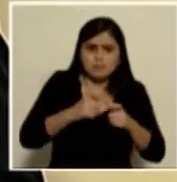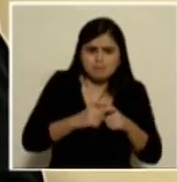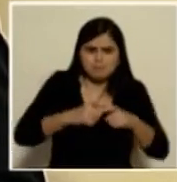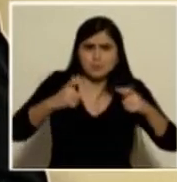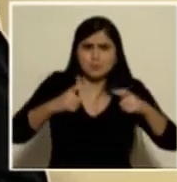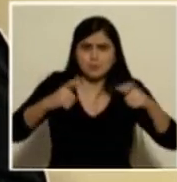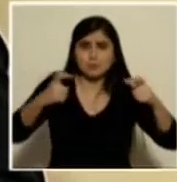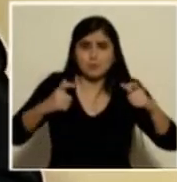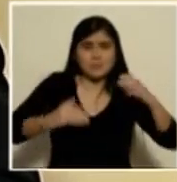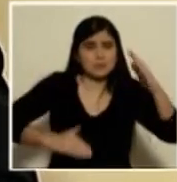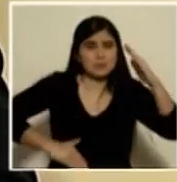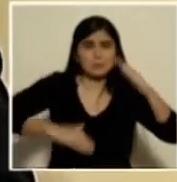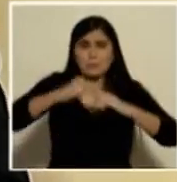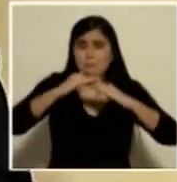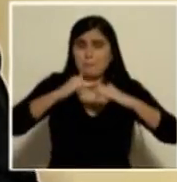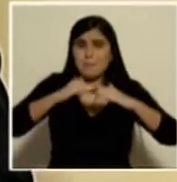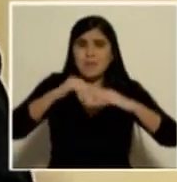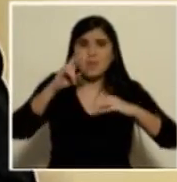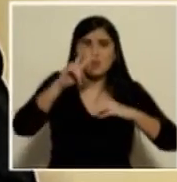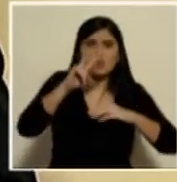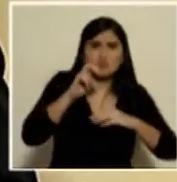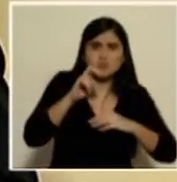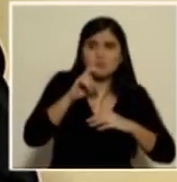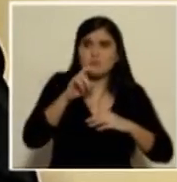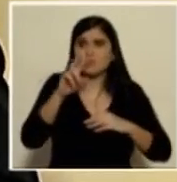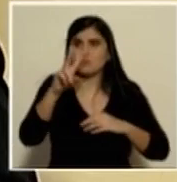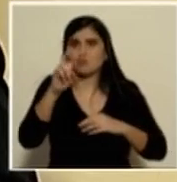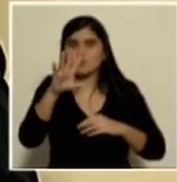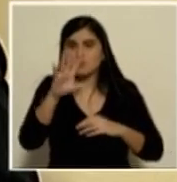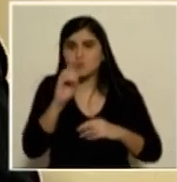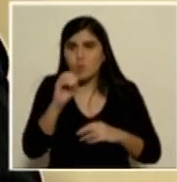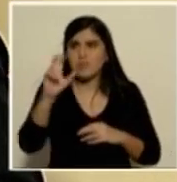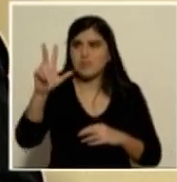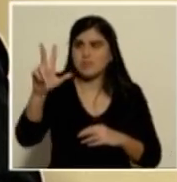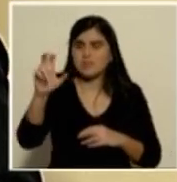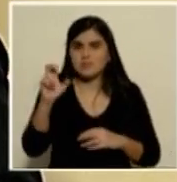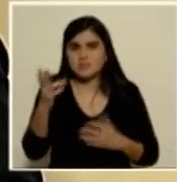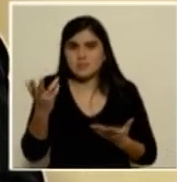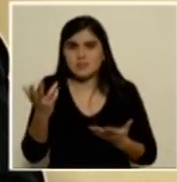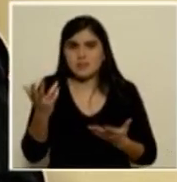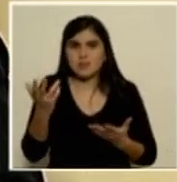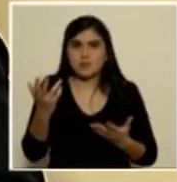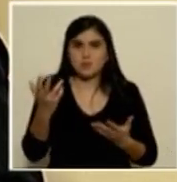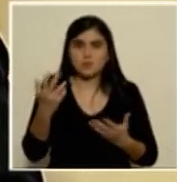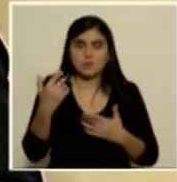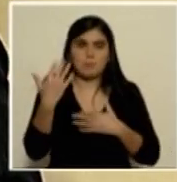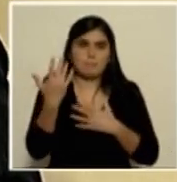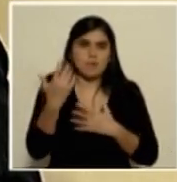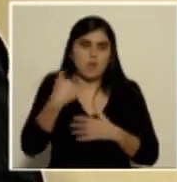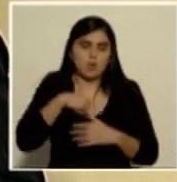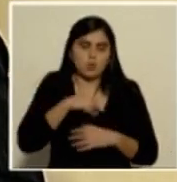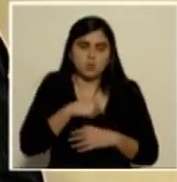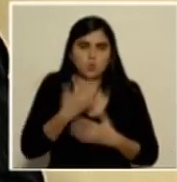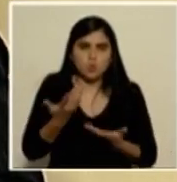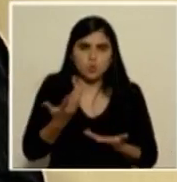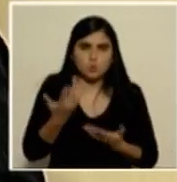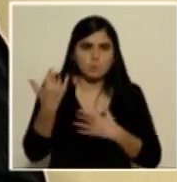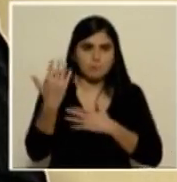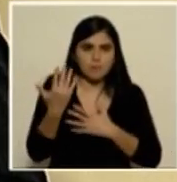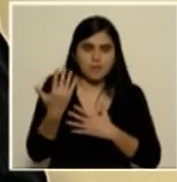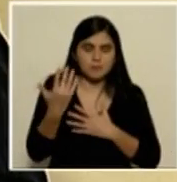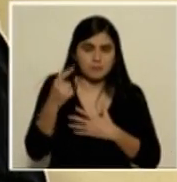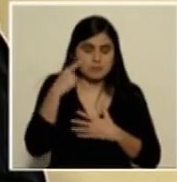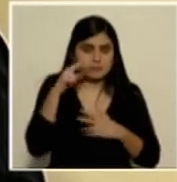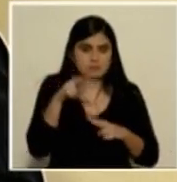está superando en 200, en 150, en 300, en algunos casos, lo esperado por día. Así que obviamente pues eso no